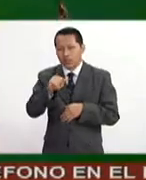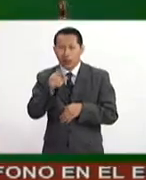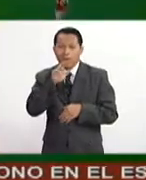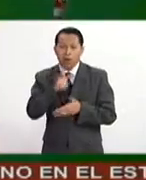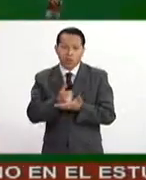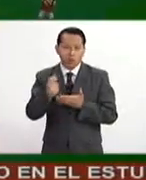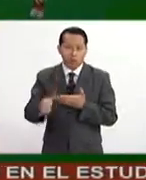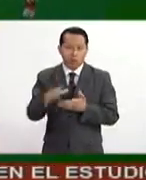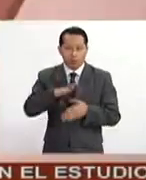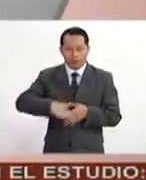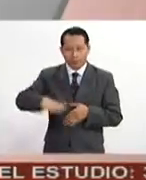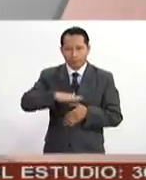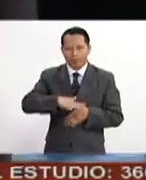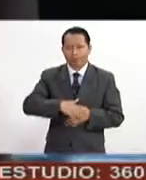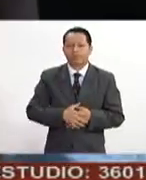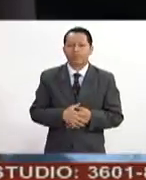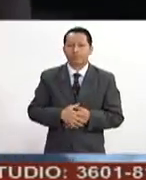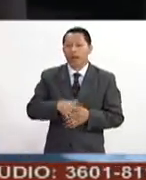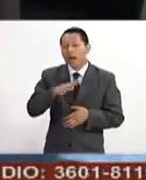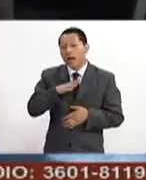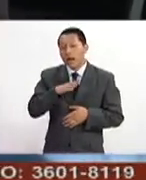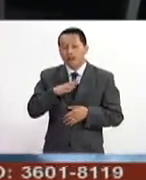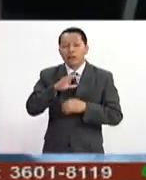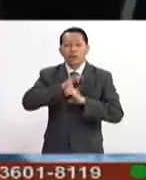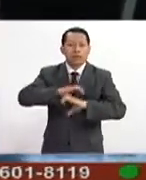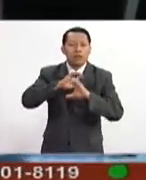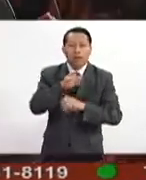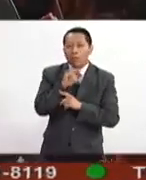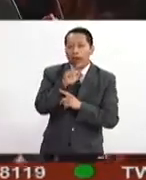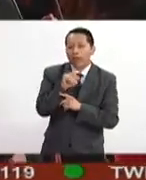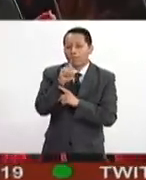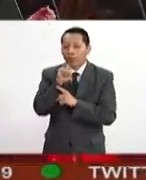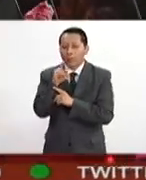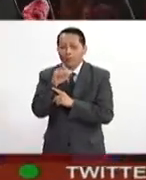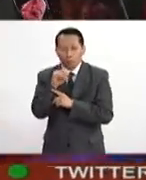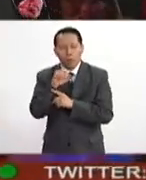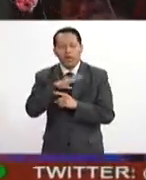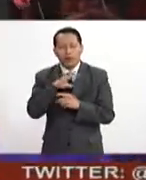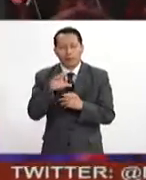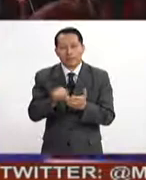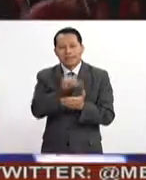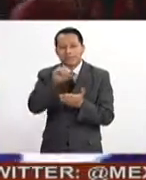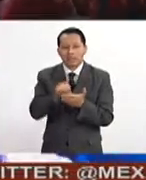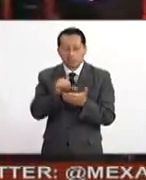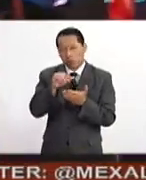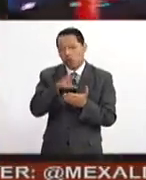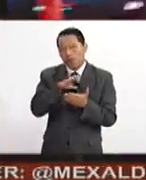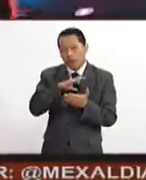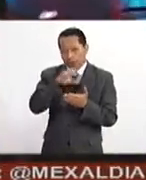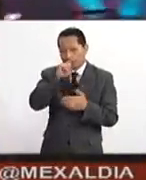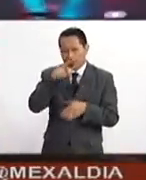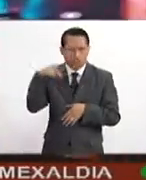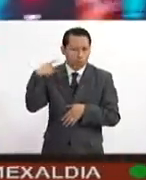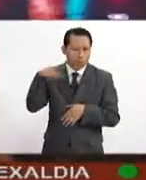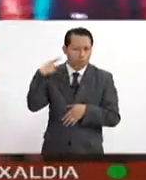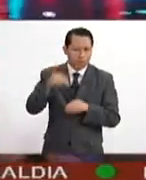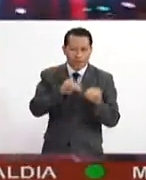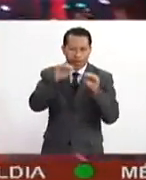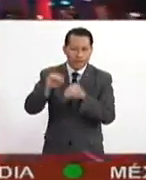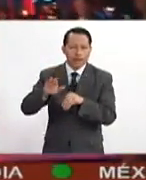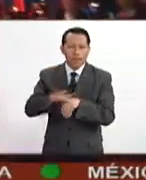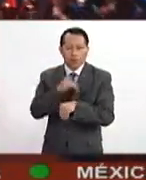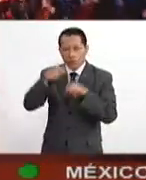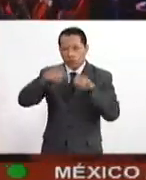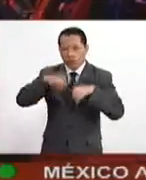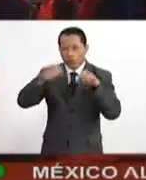la Major League Soccer. El concierto de Plácido Domingo cambia de sede al Centro de Espectáculos Acrópolis de Puebla por pronóstico